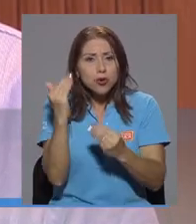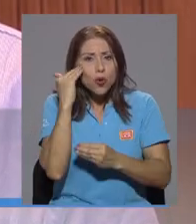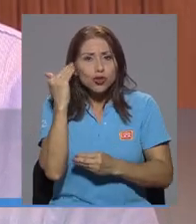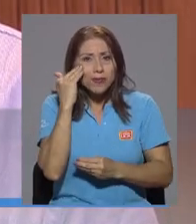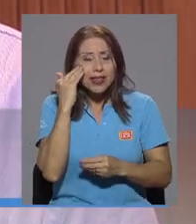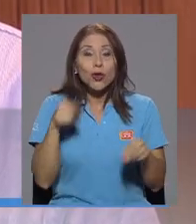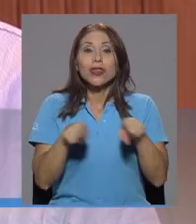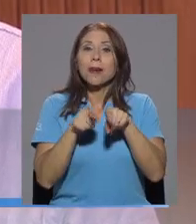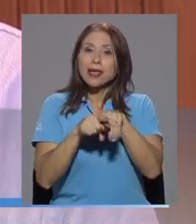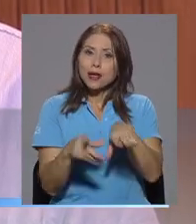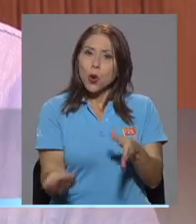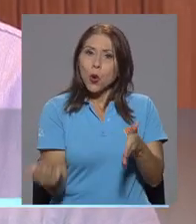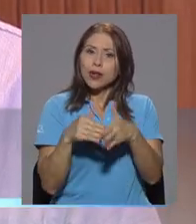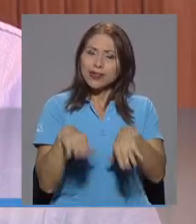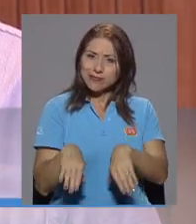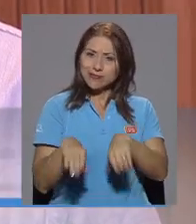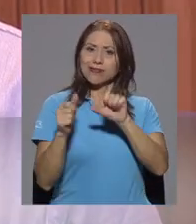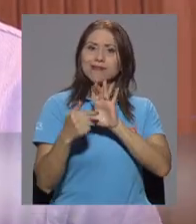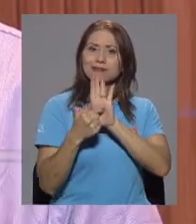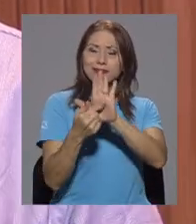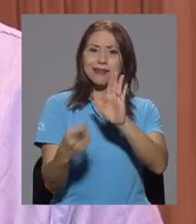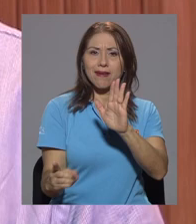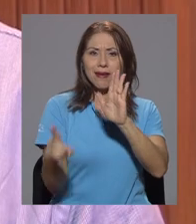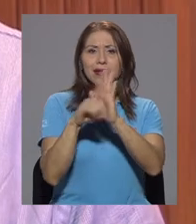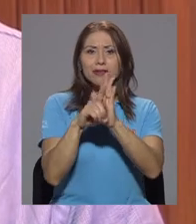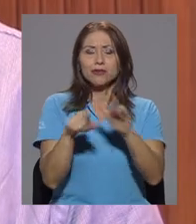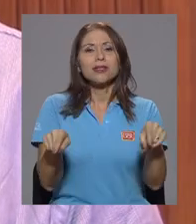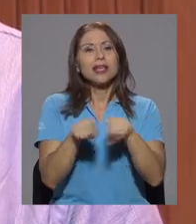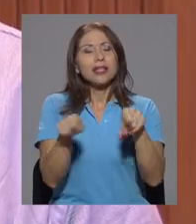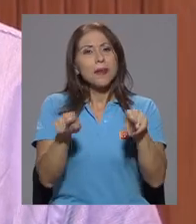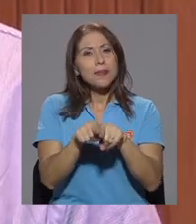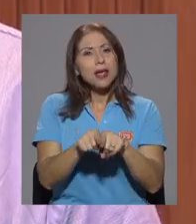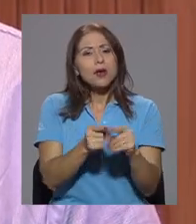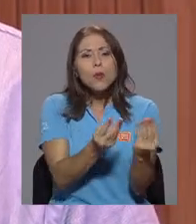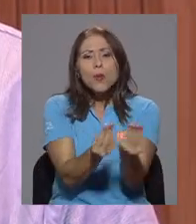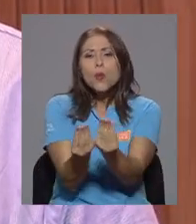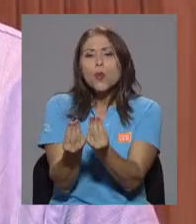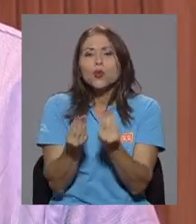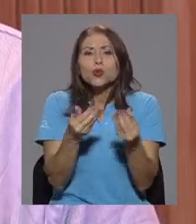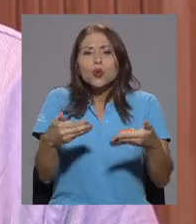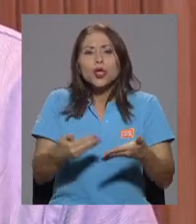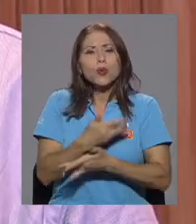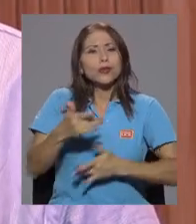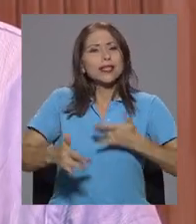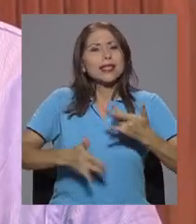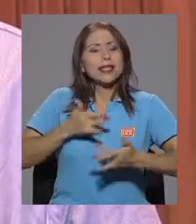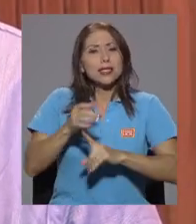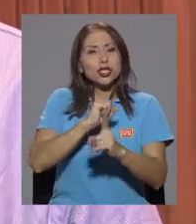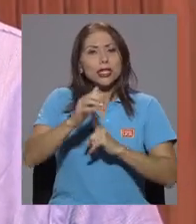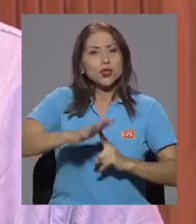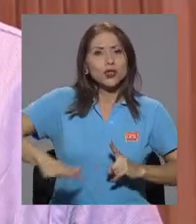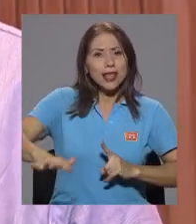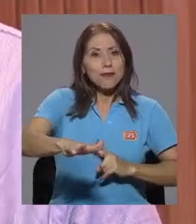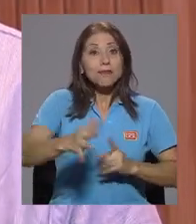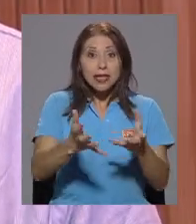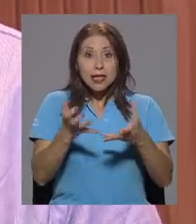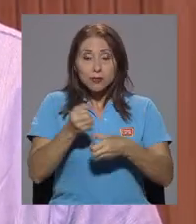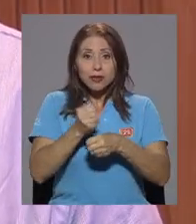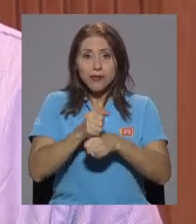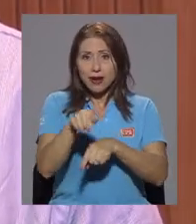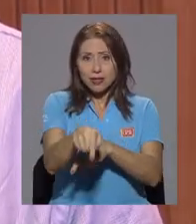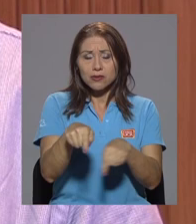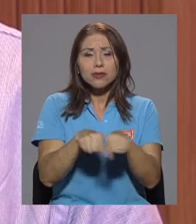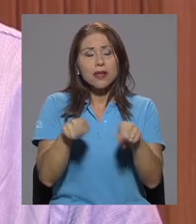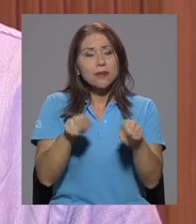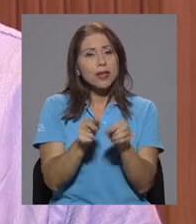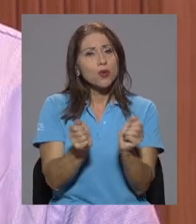reivindicación de derechos y también de producción de nuevos sentidos en la sociedad. Esto queremos trabajar y queremos trabajarlo también desde